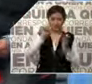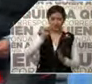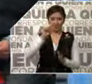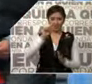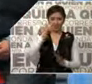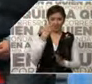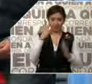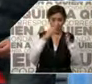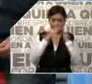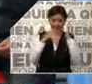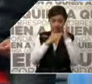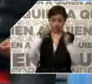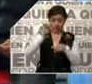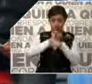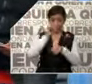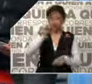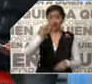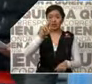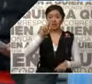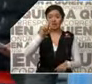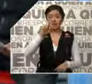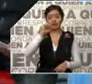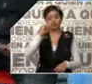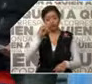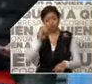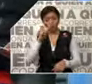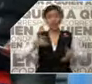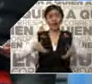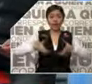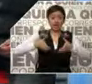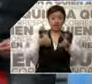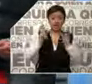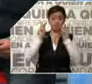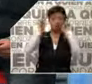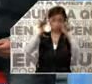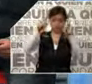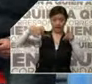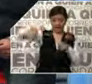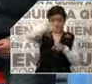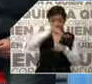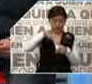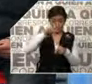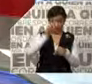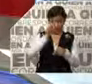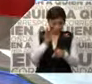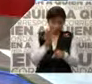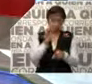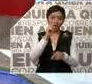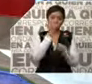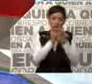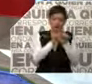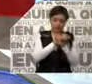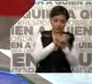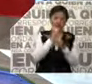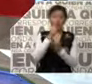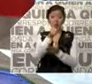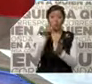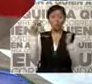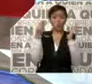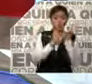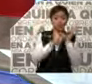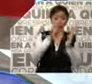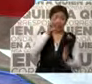del reglamento de tránsito para caminos y puentes federales Multa hasta con 30 a 60 veces